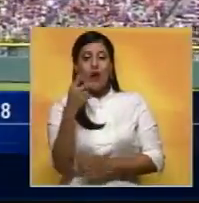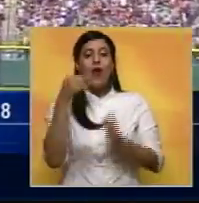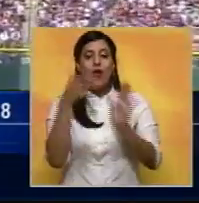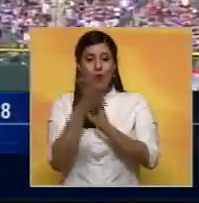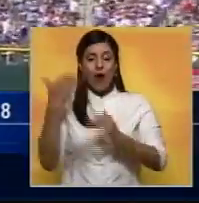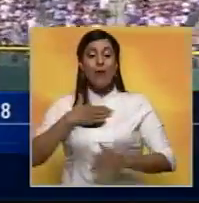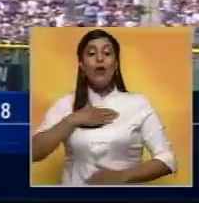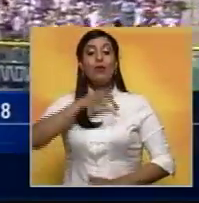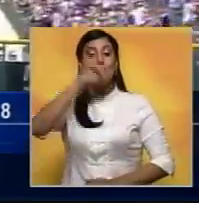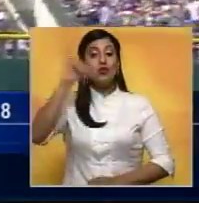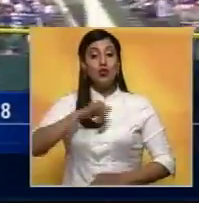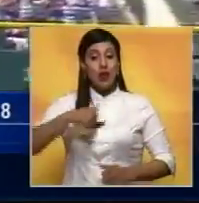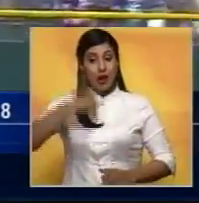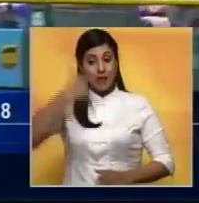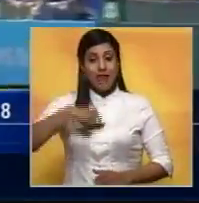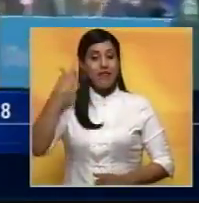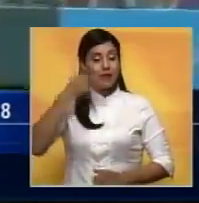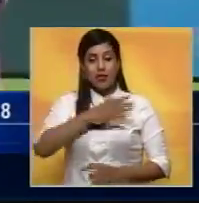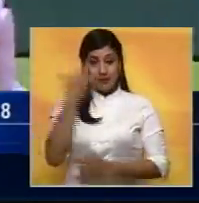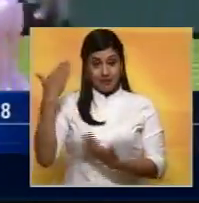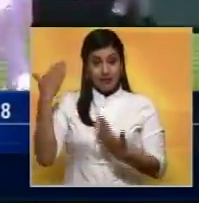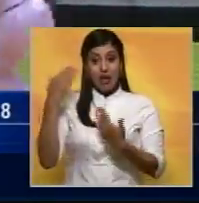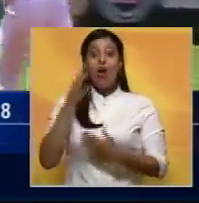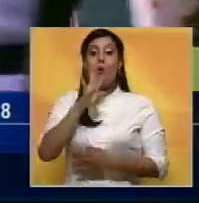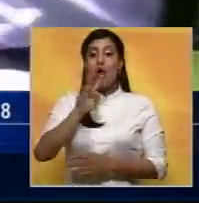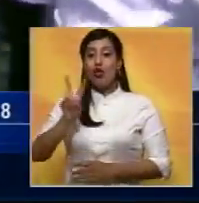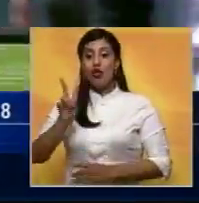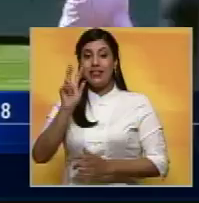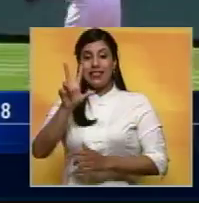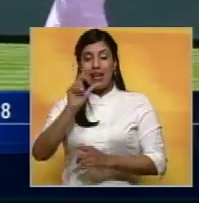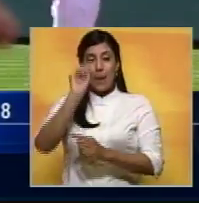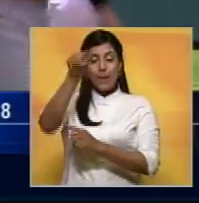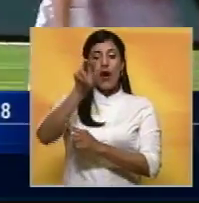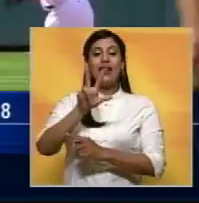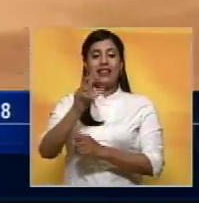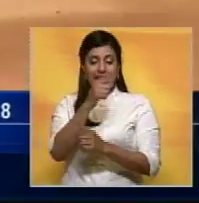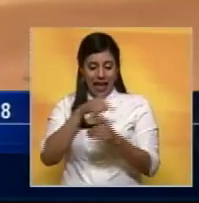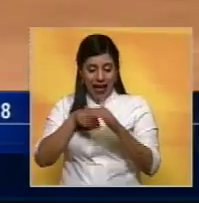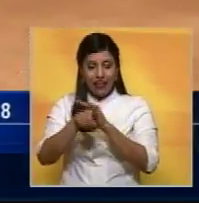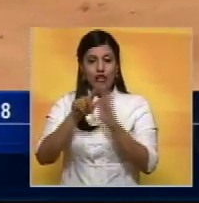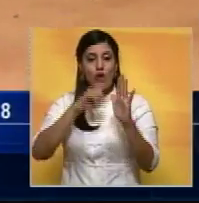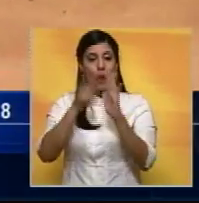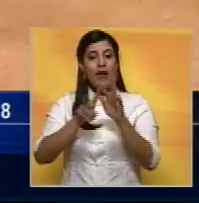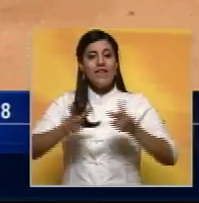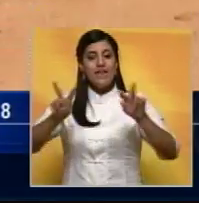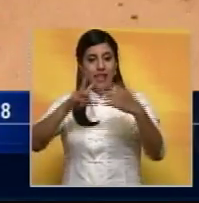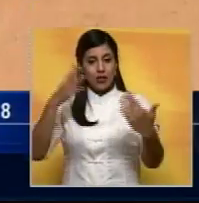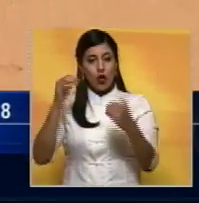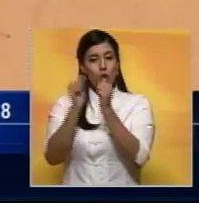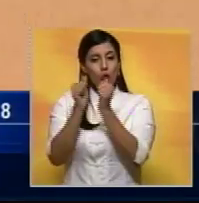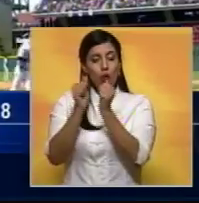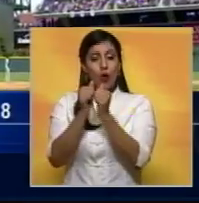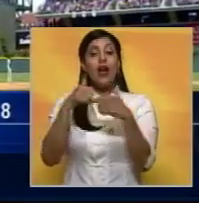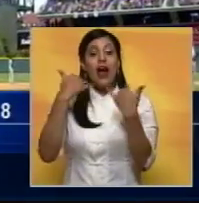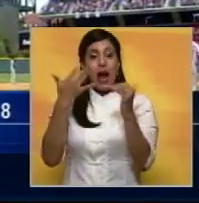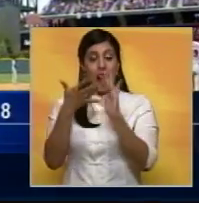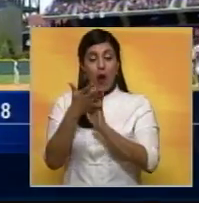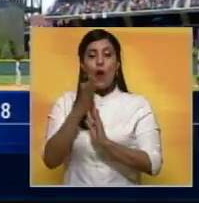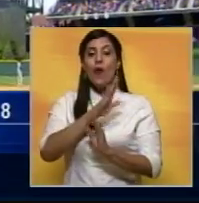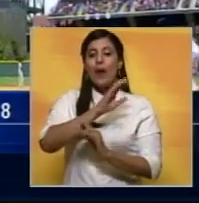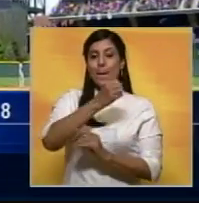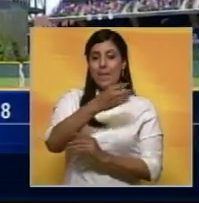Santa Bárbara del Zulia, que se fue de 4-2 con jonrón, 3 remolcadas y par de anotadas en la victoria de los Rockies sobre los Gigantes